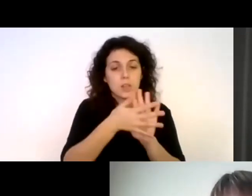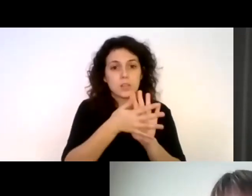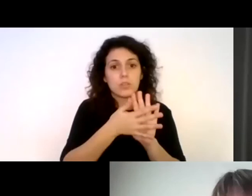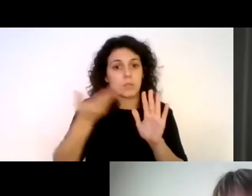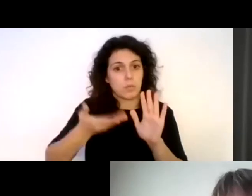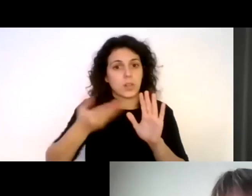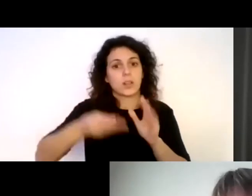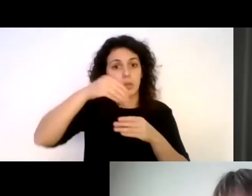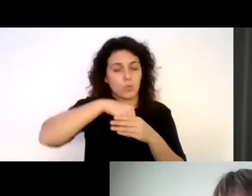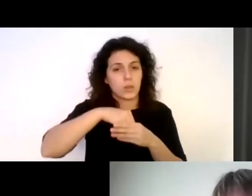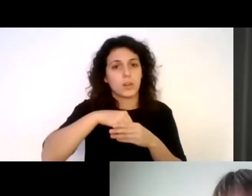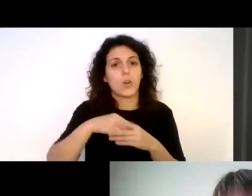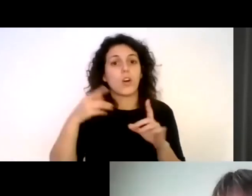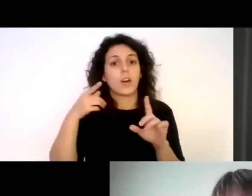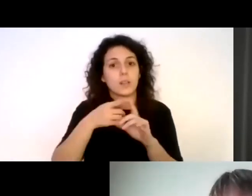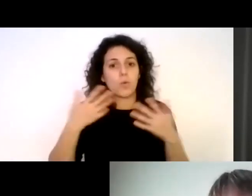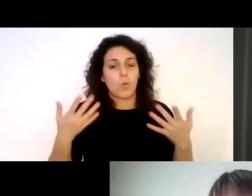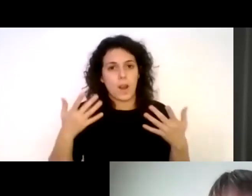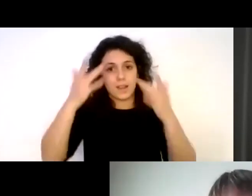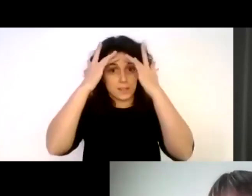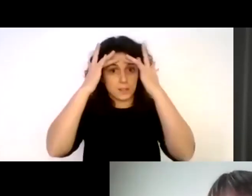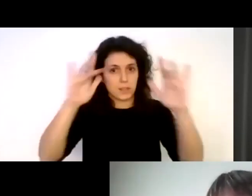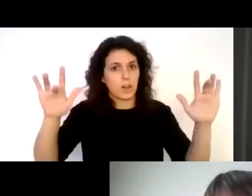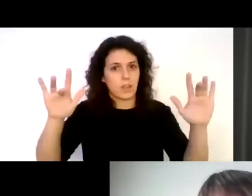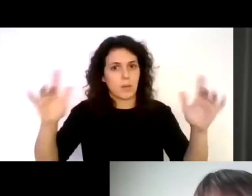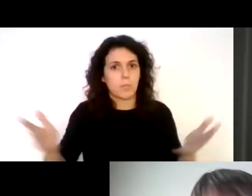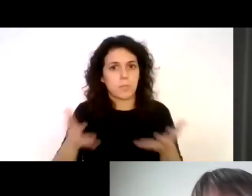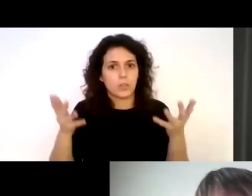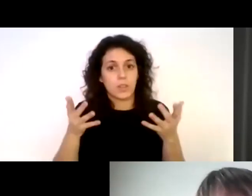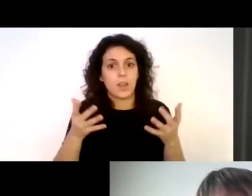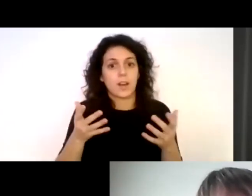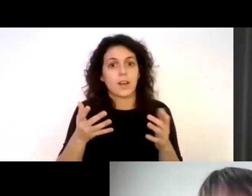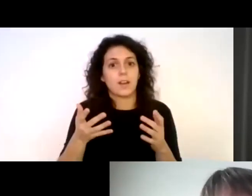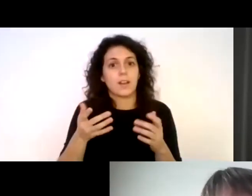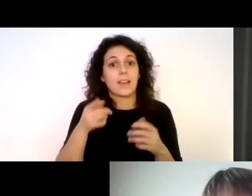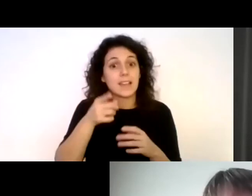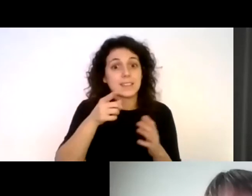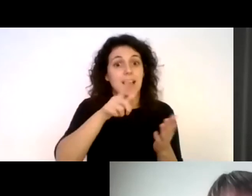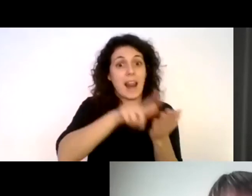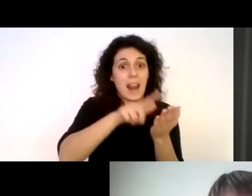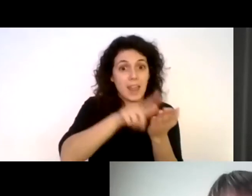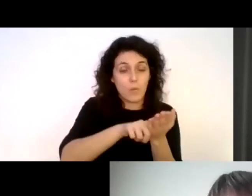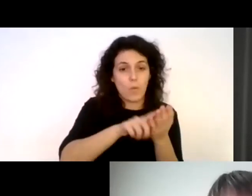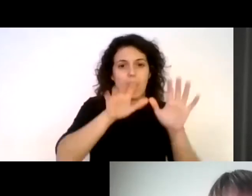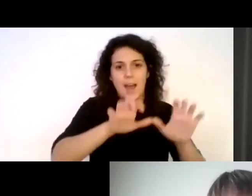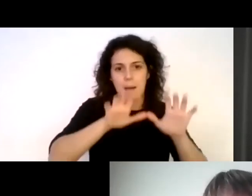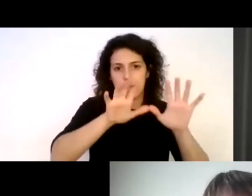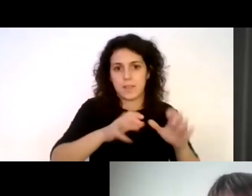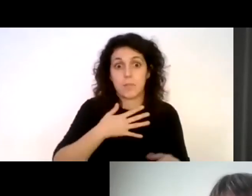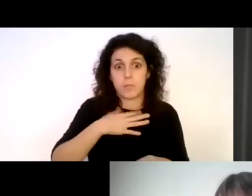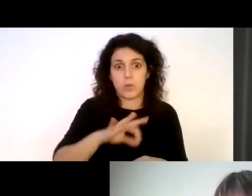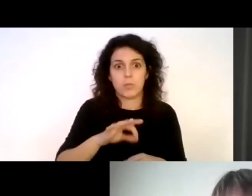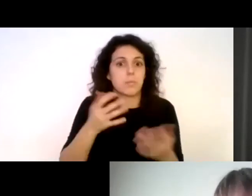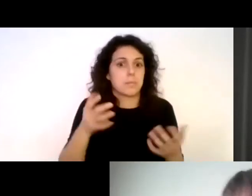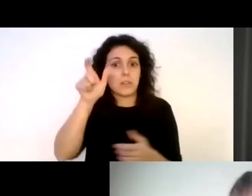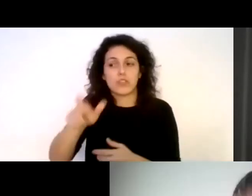para potenciar también, sensibilizar que podemos aprender este lenguaje, ¿no? ¿Cómo vamos a interactuar con la persona sorda?